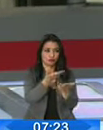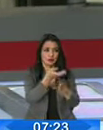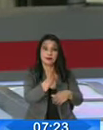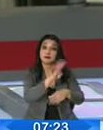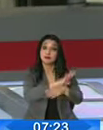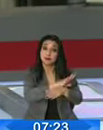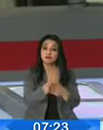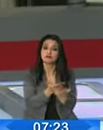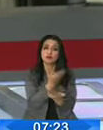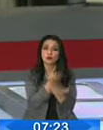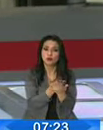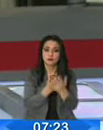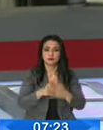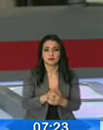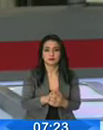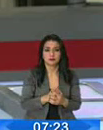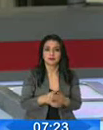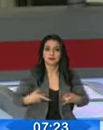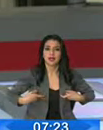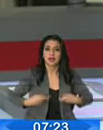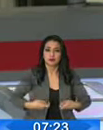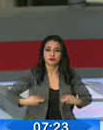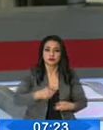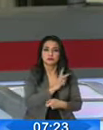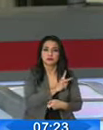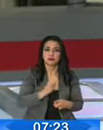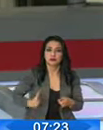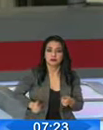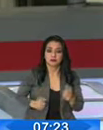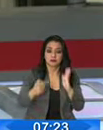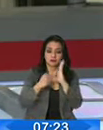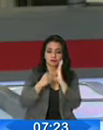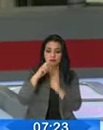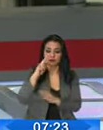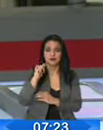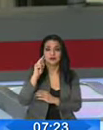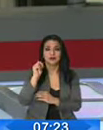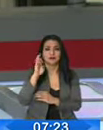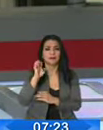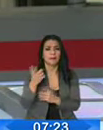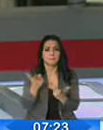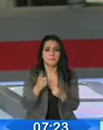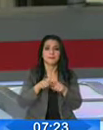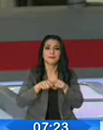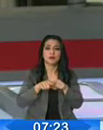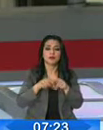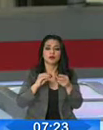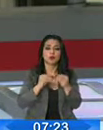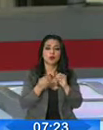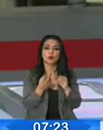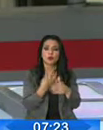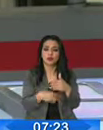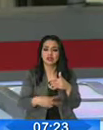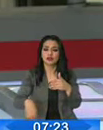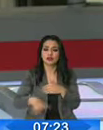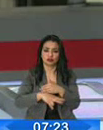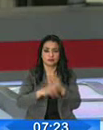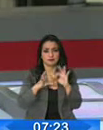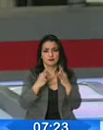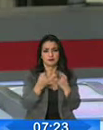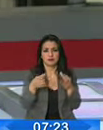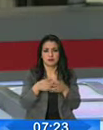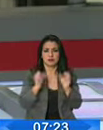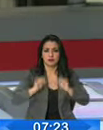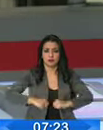que la deducción de gastos personales en el impuesto a la renta se lo realice de acuerdo al número de cargas familiares. El proyecto deberá